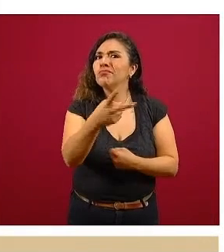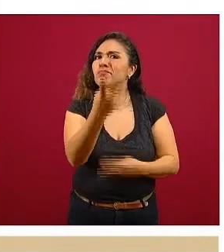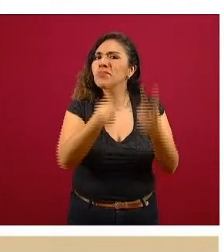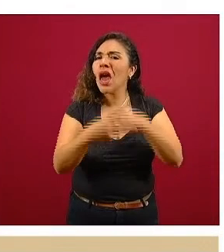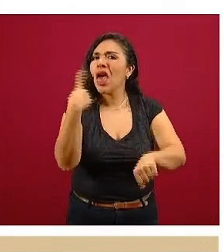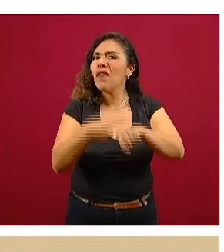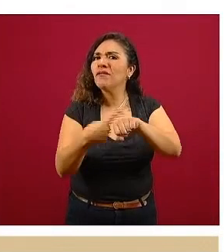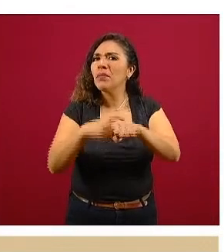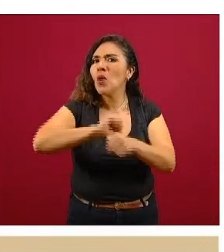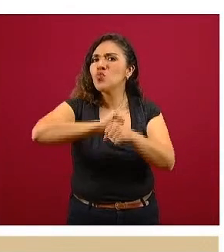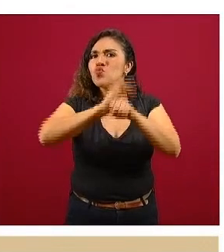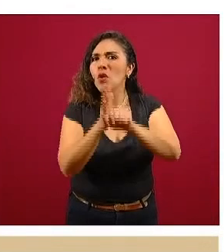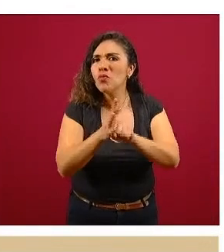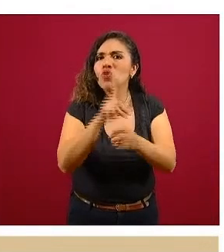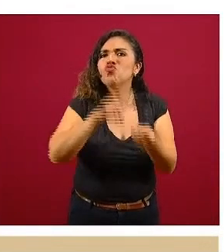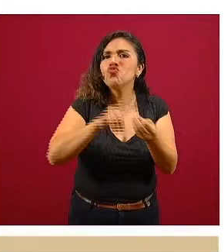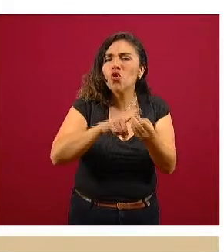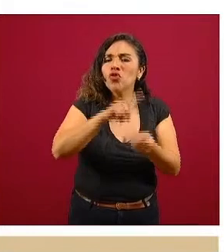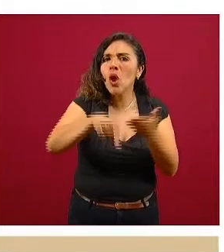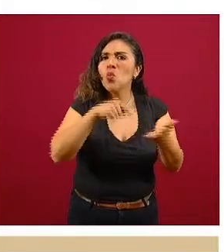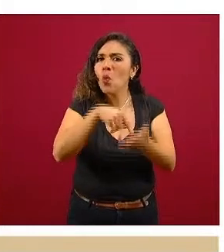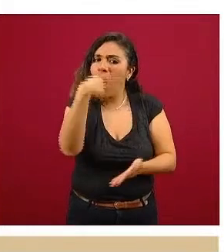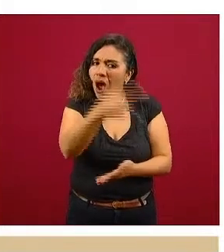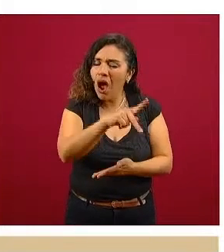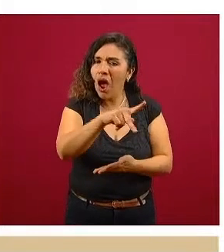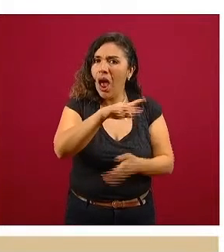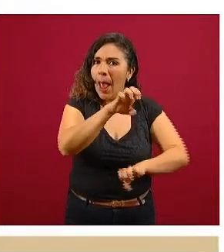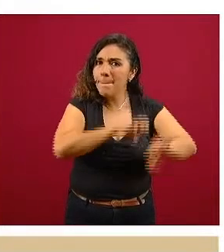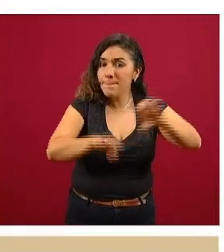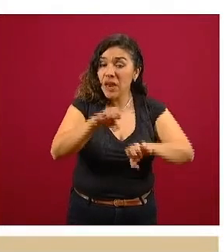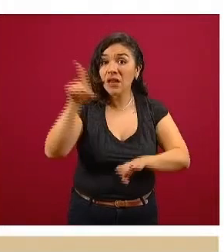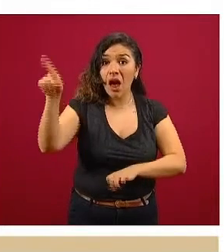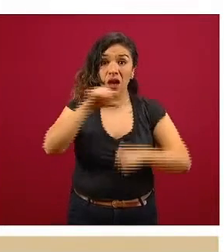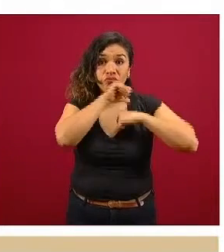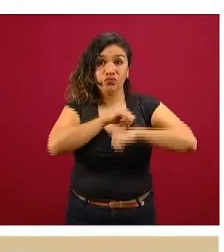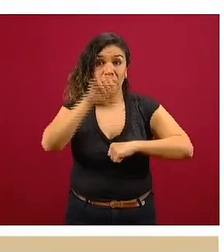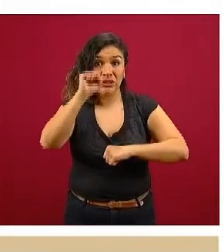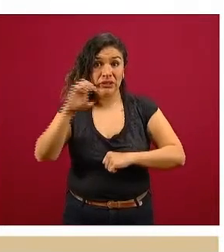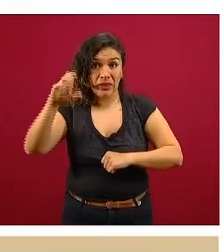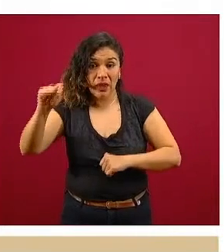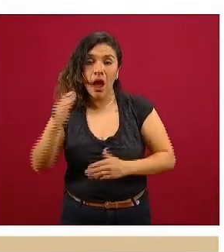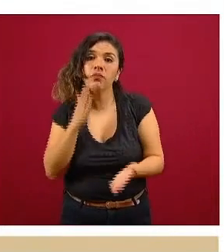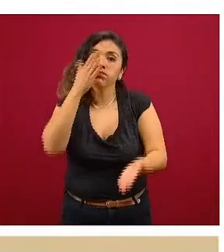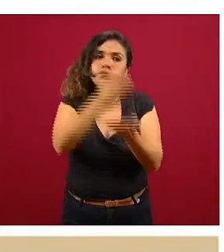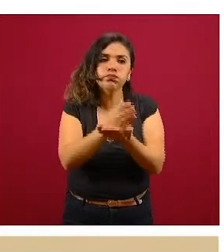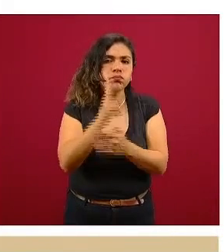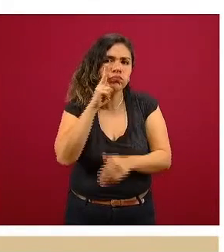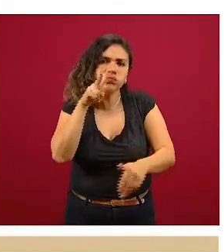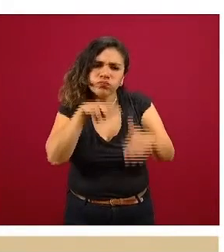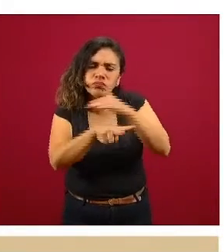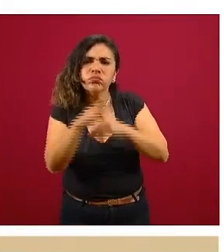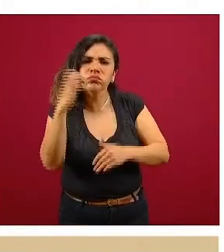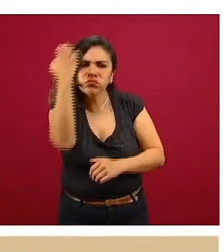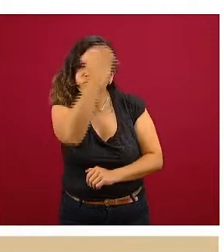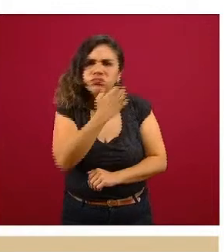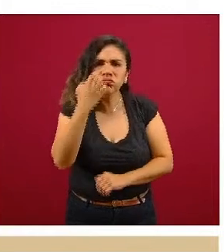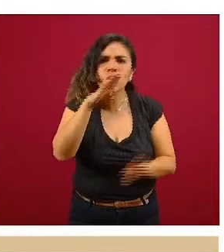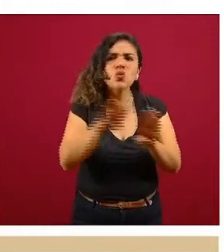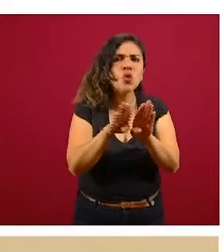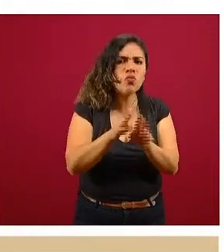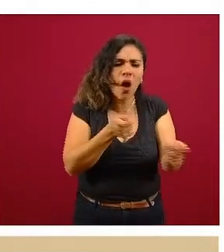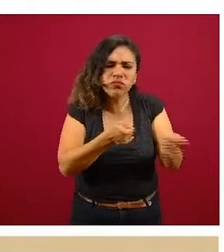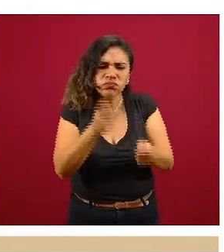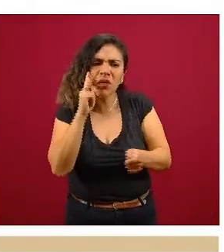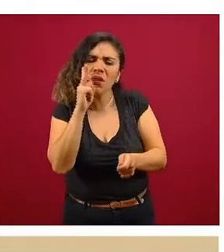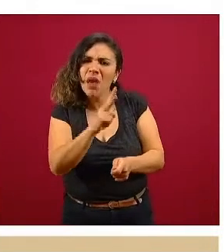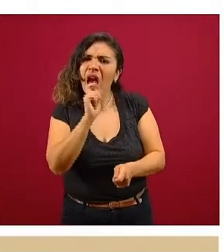brote epidémico en sus instalaciones. La Secretaría de Trabajo las visita, hace el cotejo de